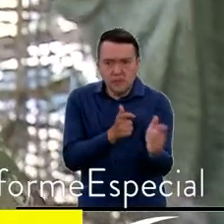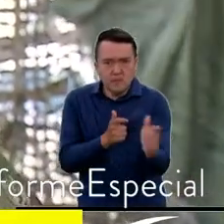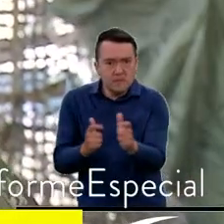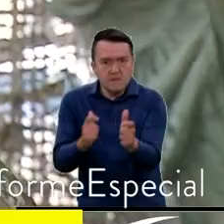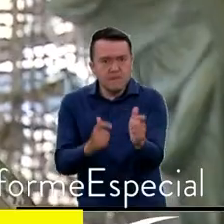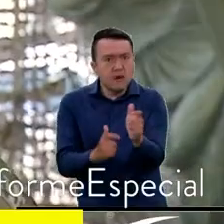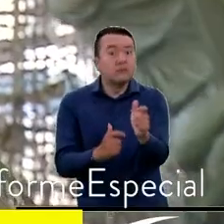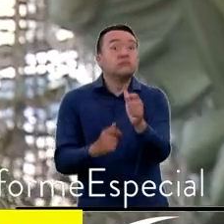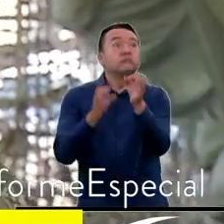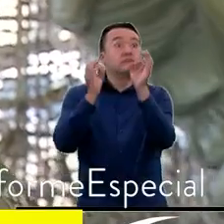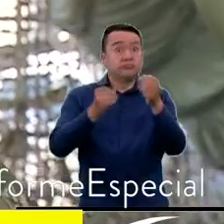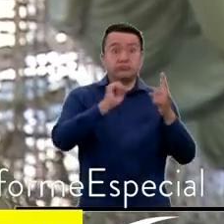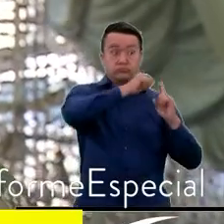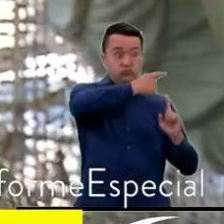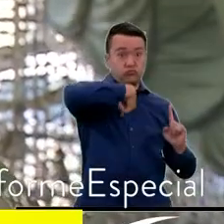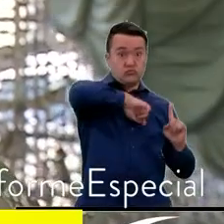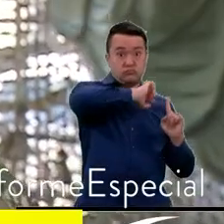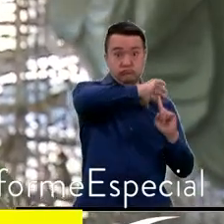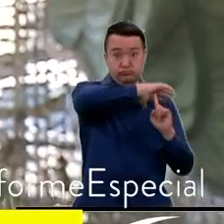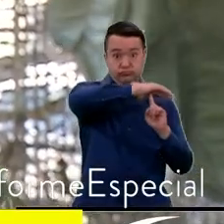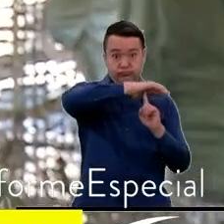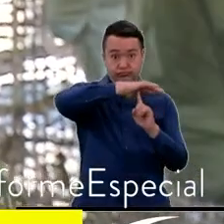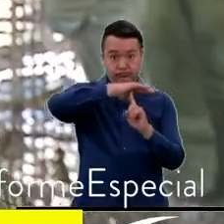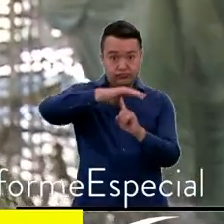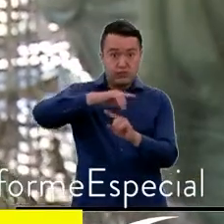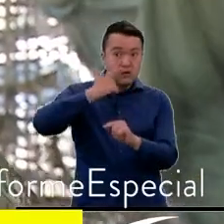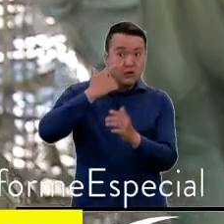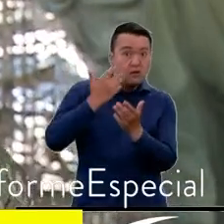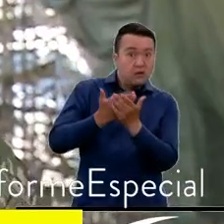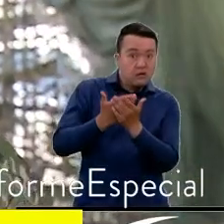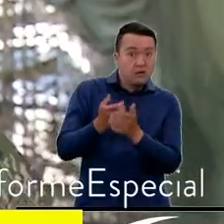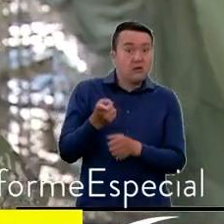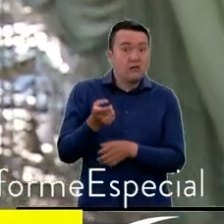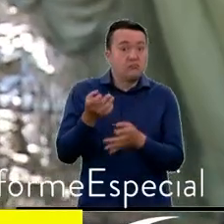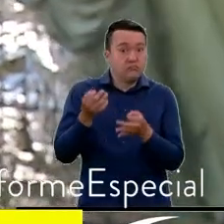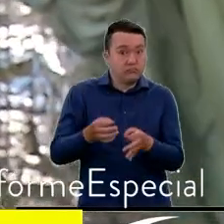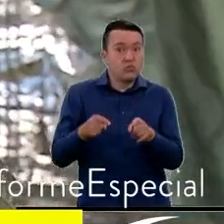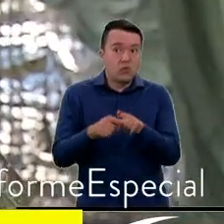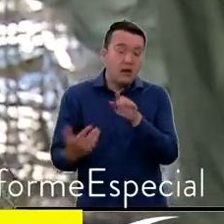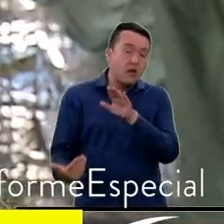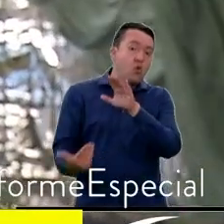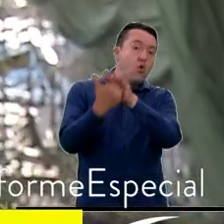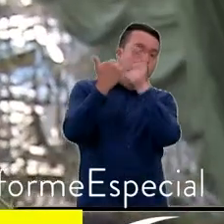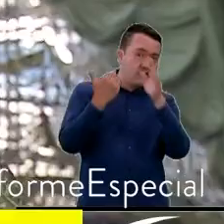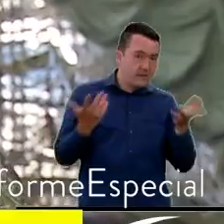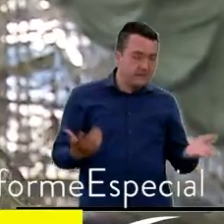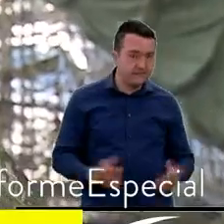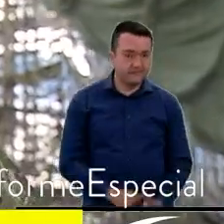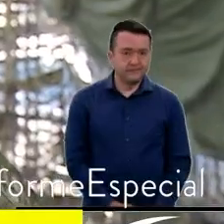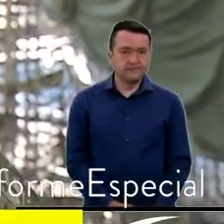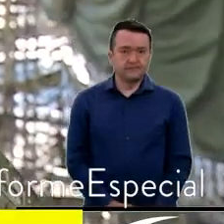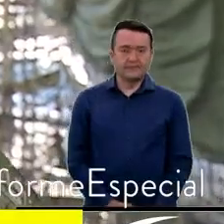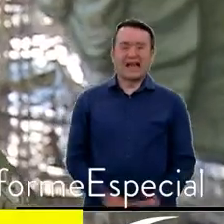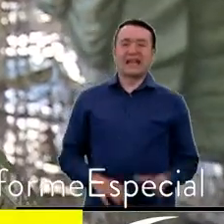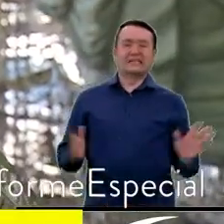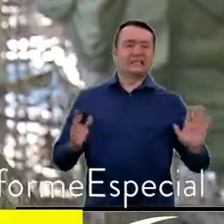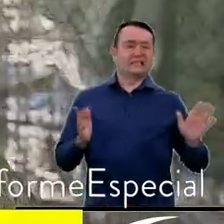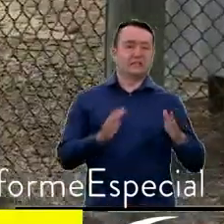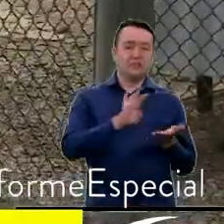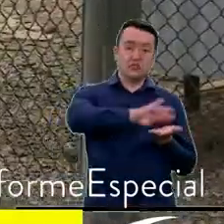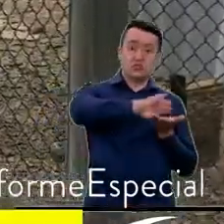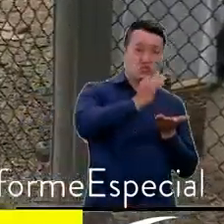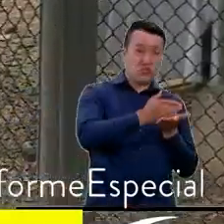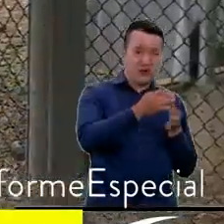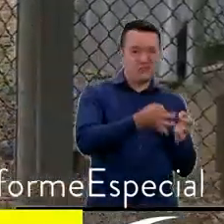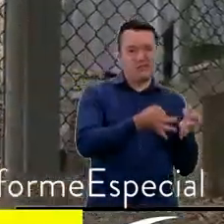prever, en el caso de que retorne un sobrevuelo, realizar ataque a la aeronave. Por seguridad, la operación en Tumaco se aplazó.